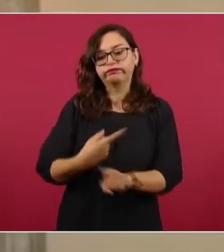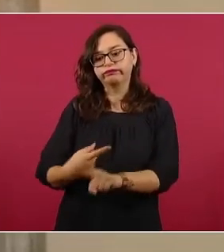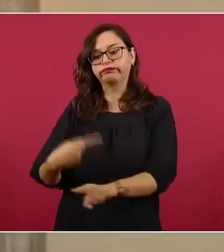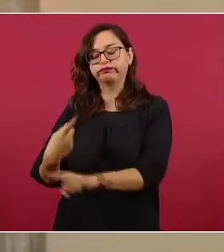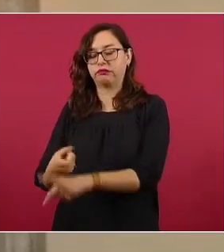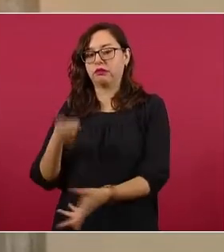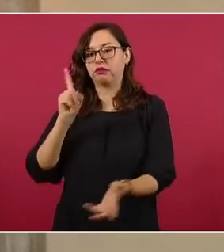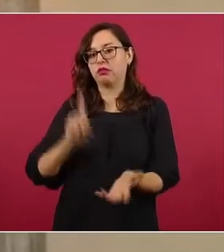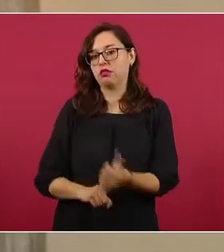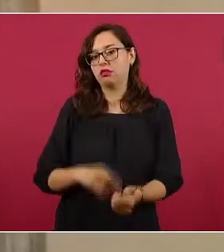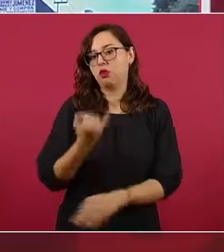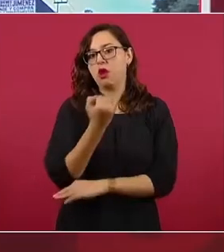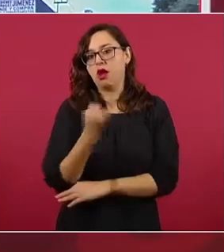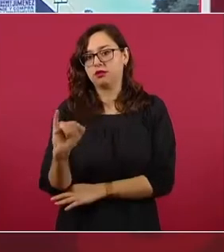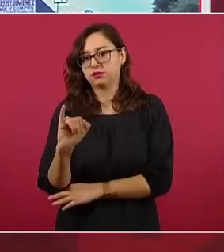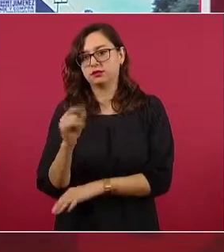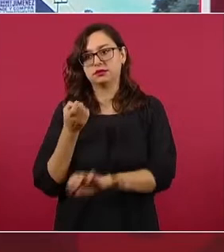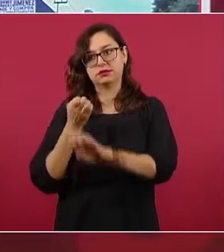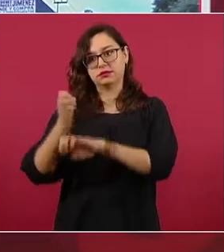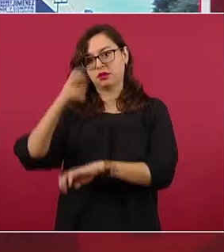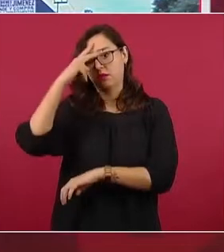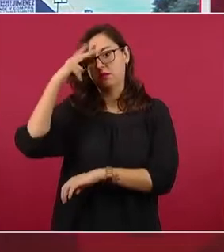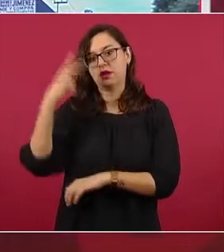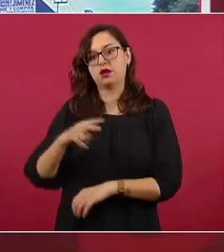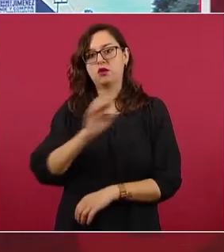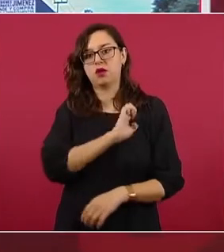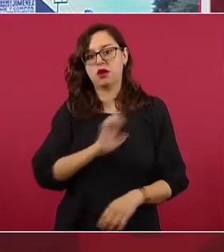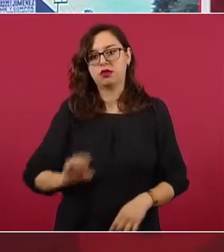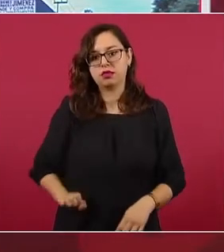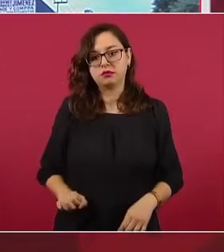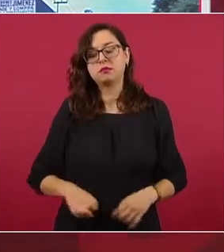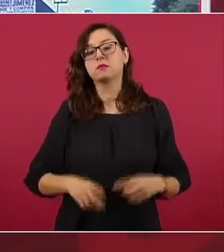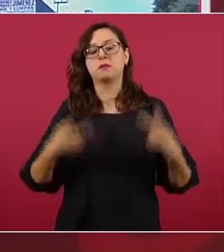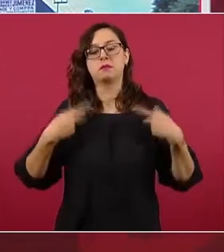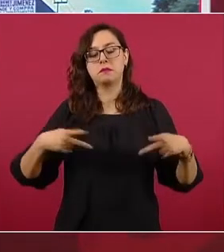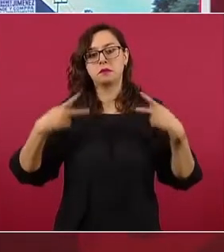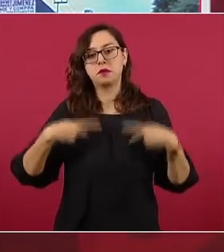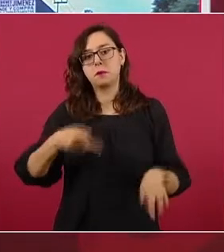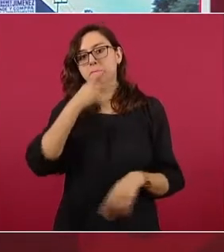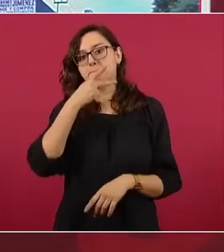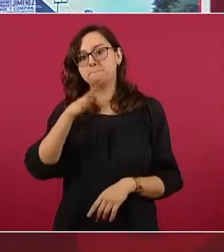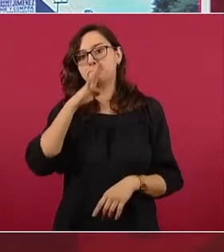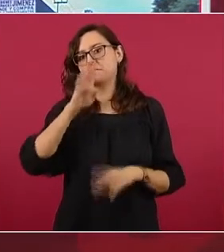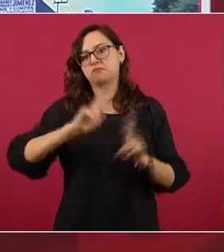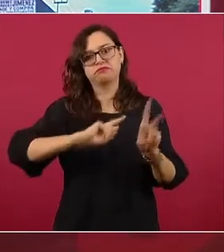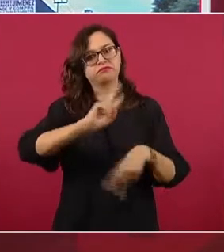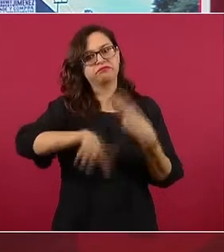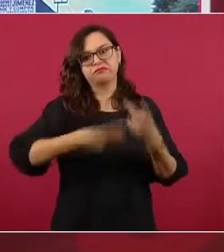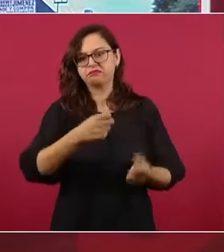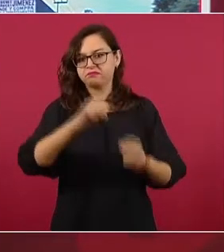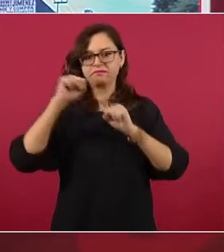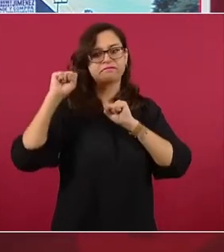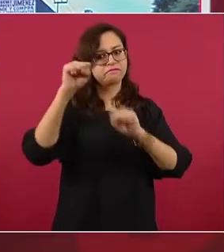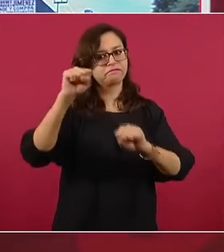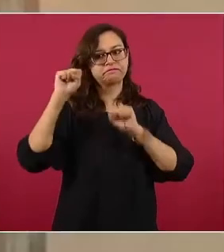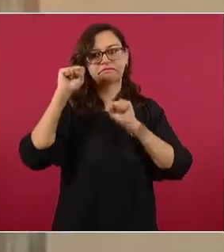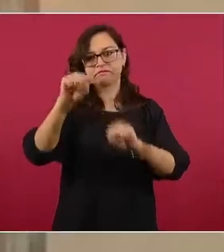Estado de México. En este evento hubo diferentes protestas de padres de familia, quienes